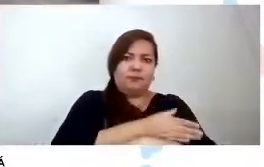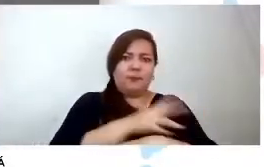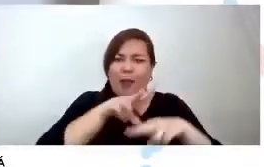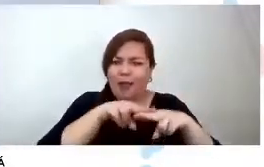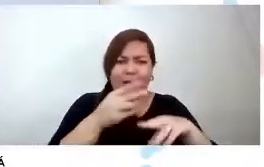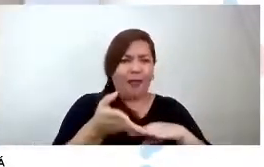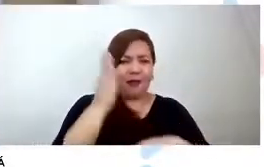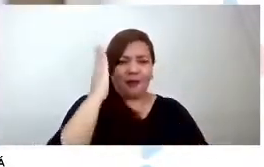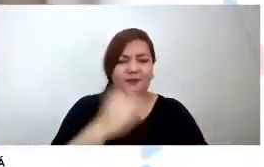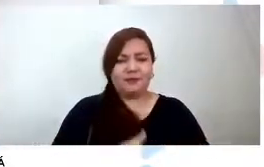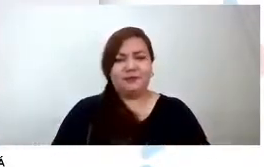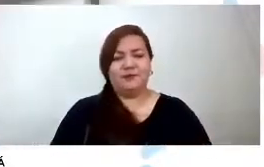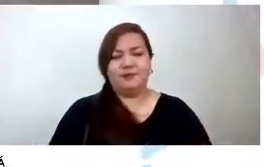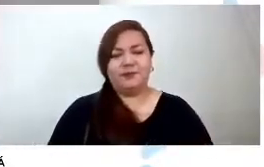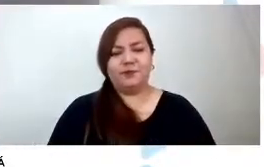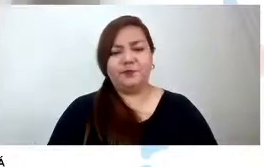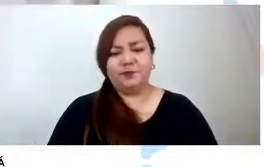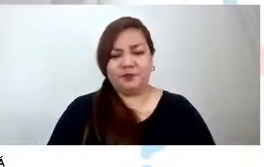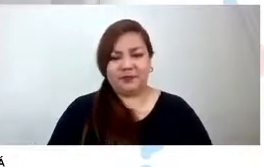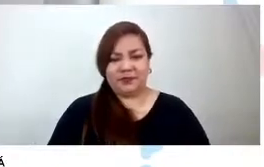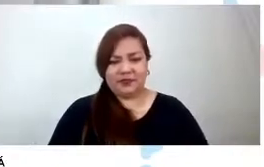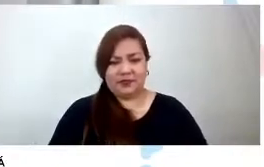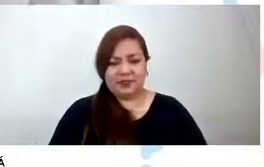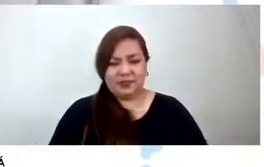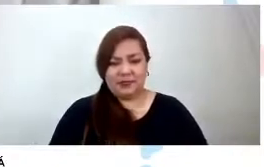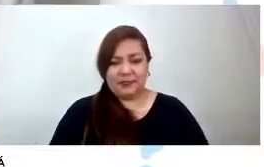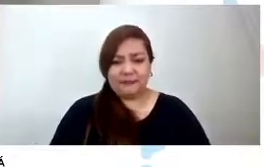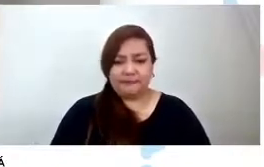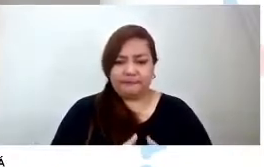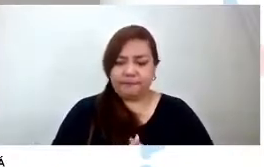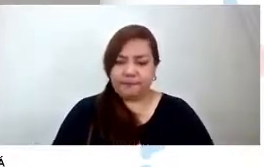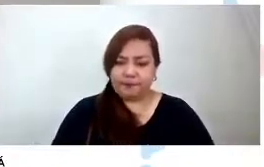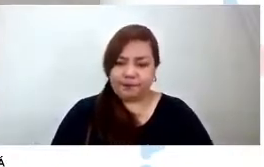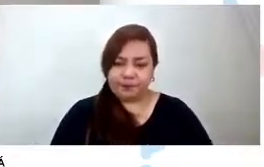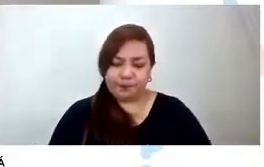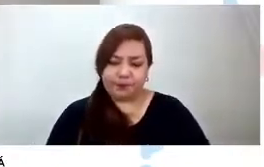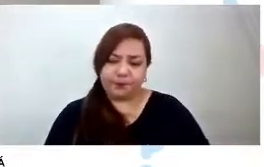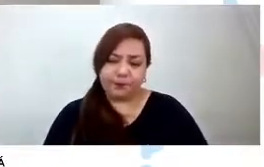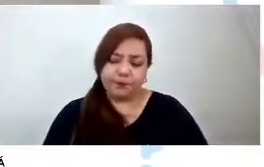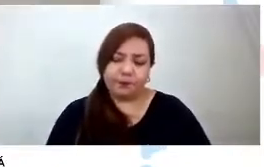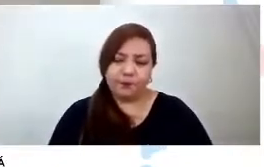sobre fósiles y que nos dicen mucho. En esta cajita.